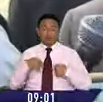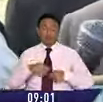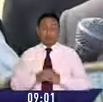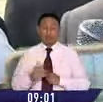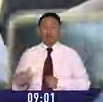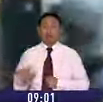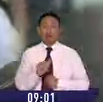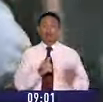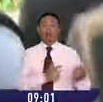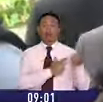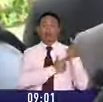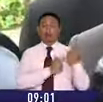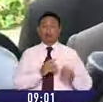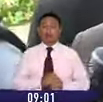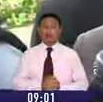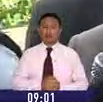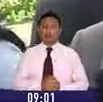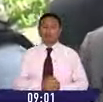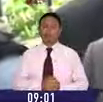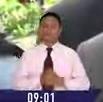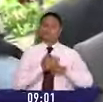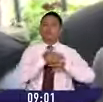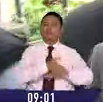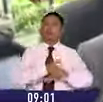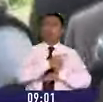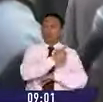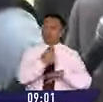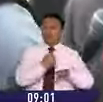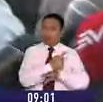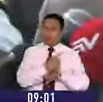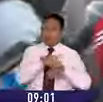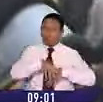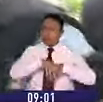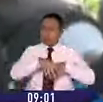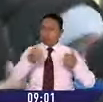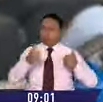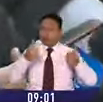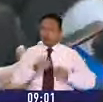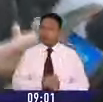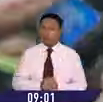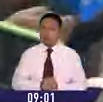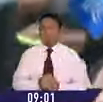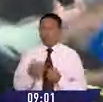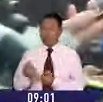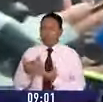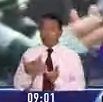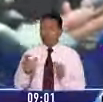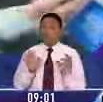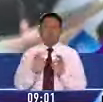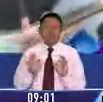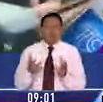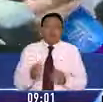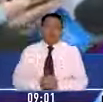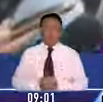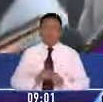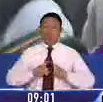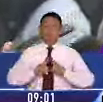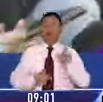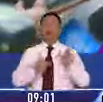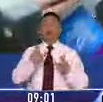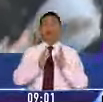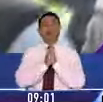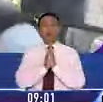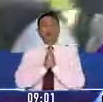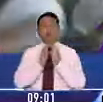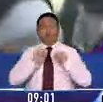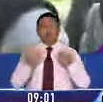Fuerzas Armadas. ¿Prevé para las próximas horas movilizaciones? No tenemos informes de inteligencia en ese sentido, pero el llamado a la ciudadanía es